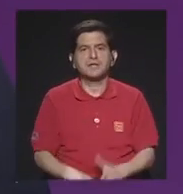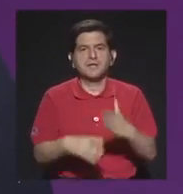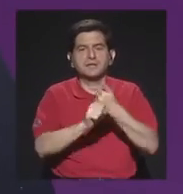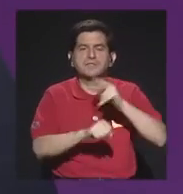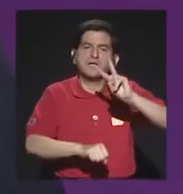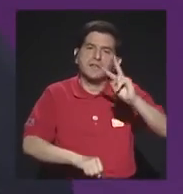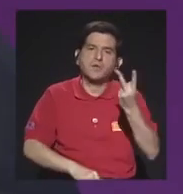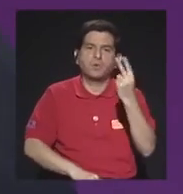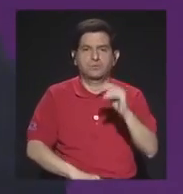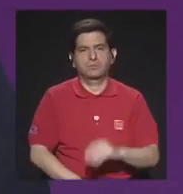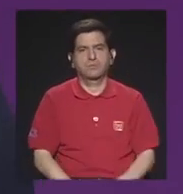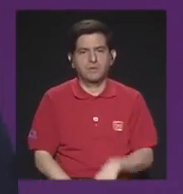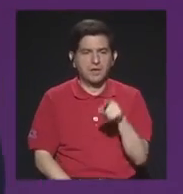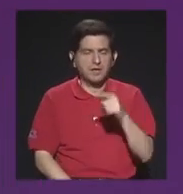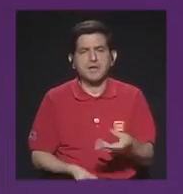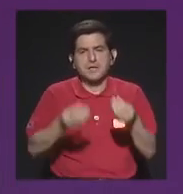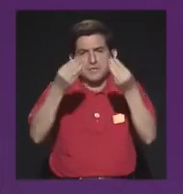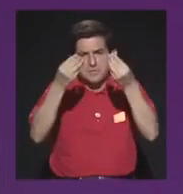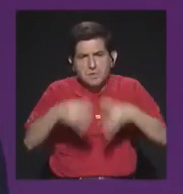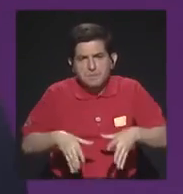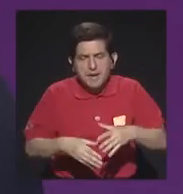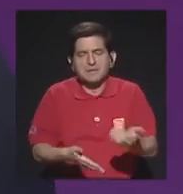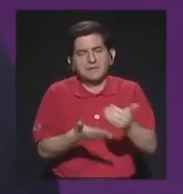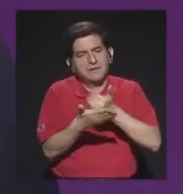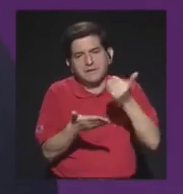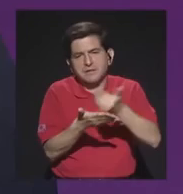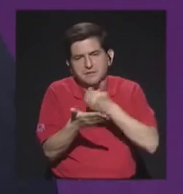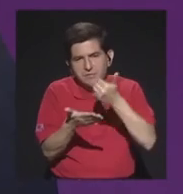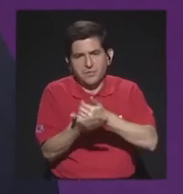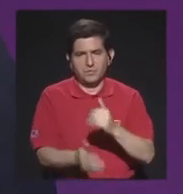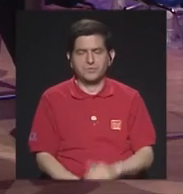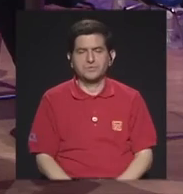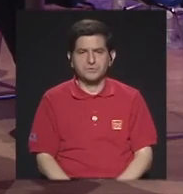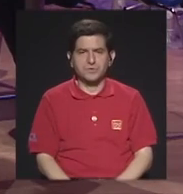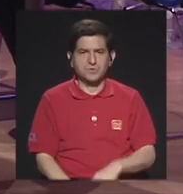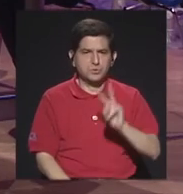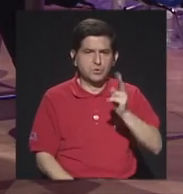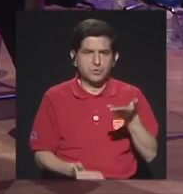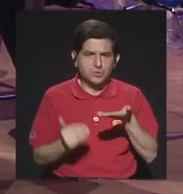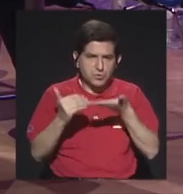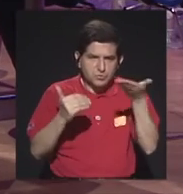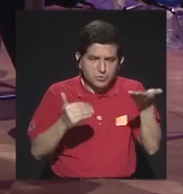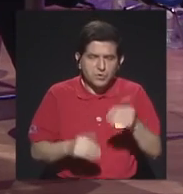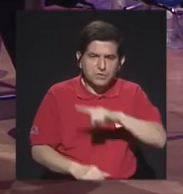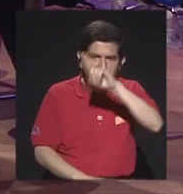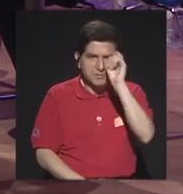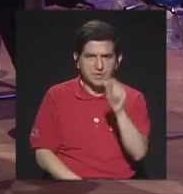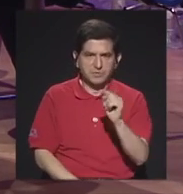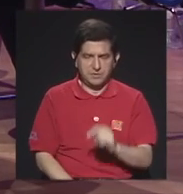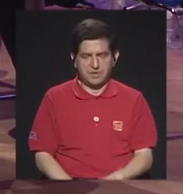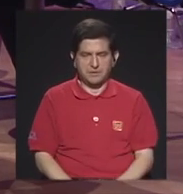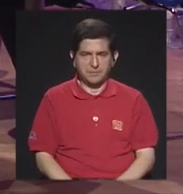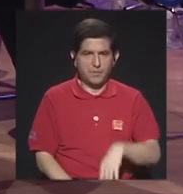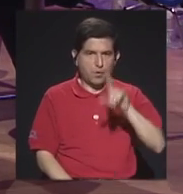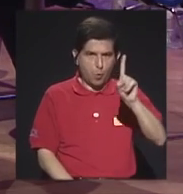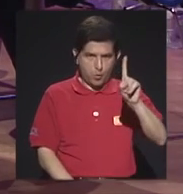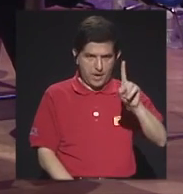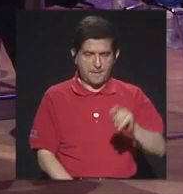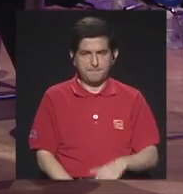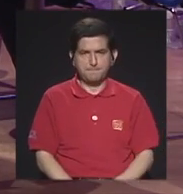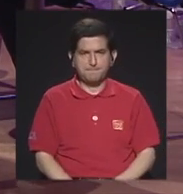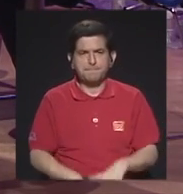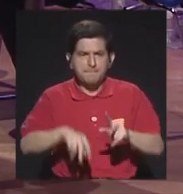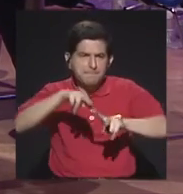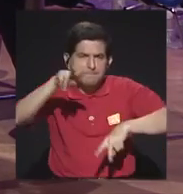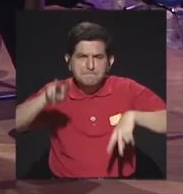haciendo. Y eso es un desperdicio de recursos. Es correcto. Hay dos cosas que quiero plantearles. Una, nos preguntan que si varían